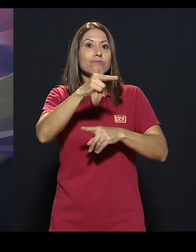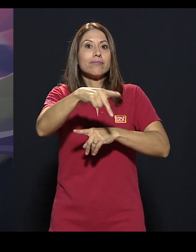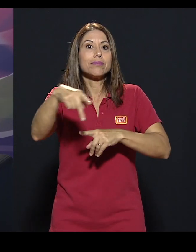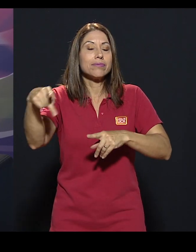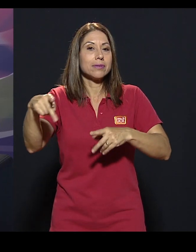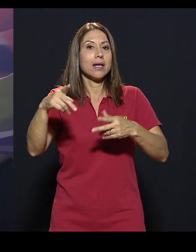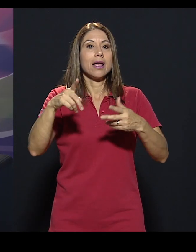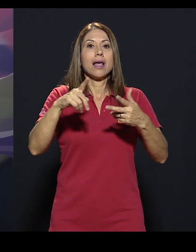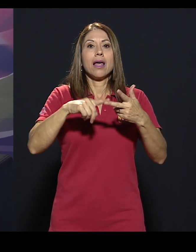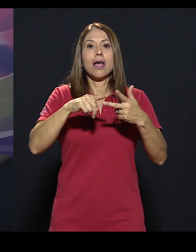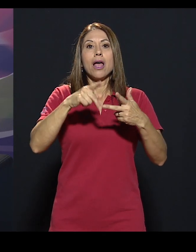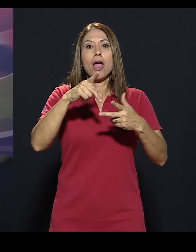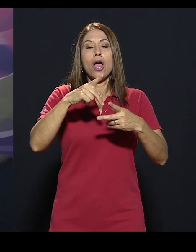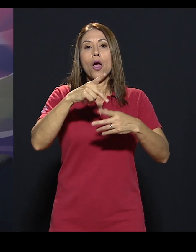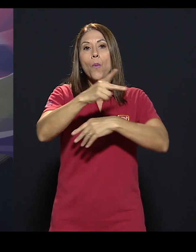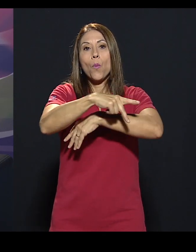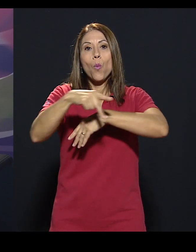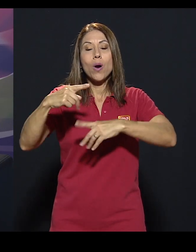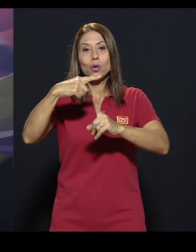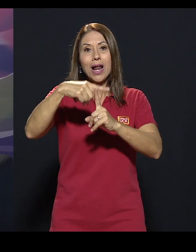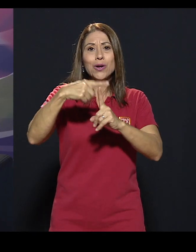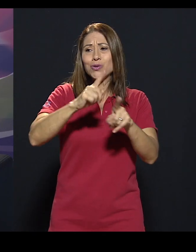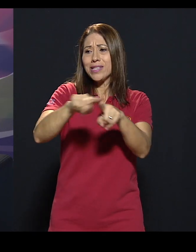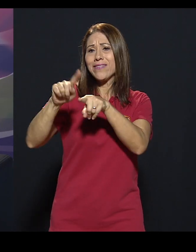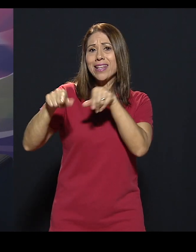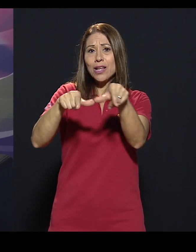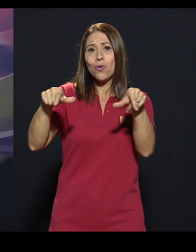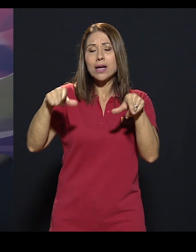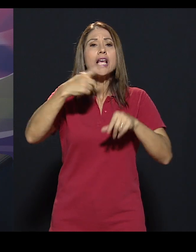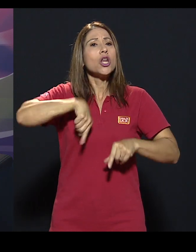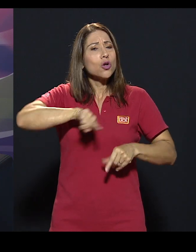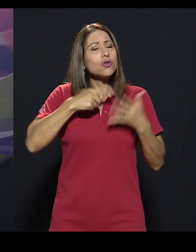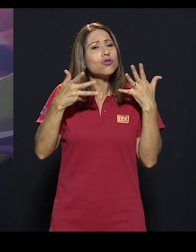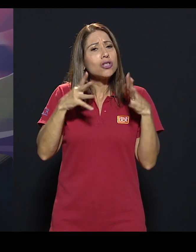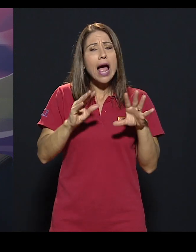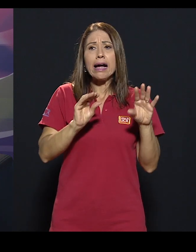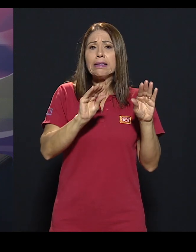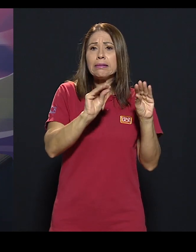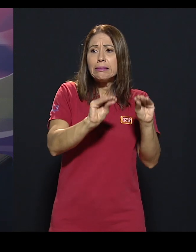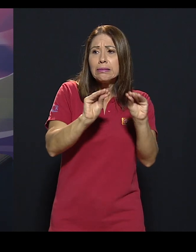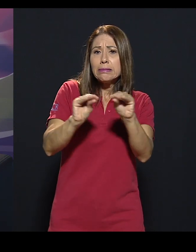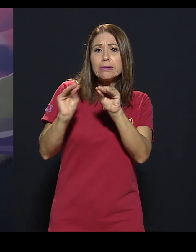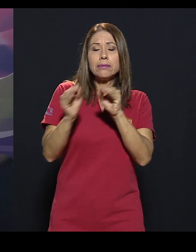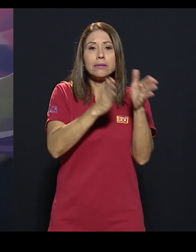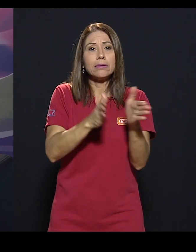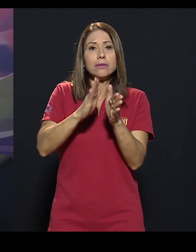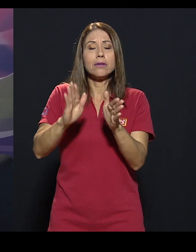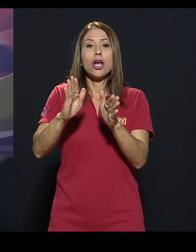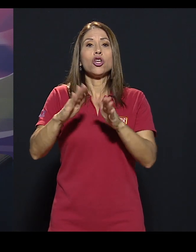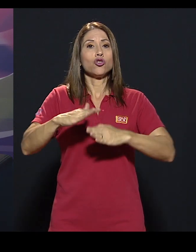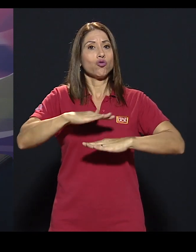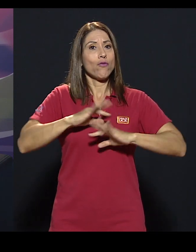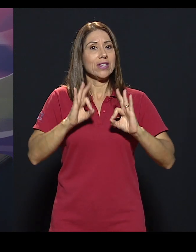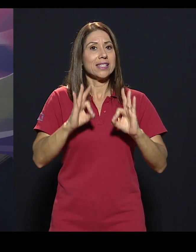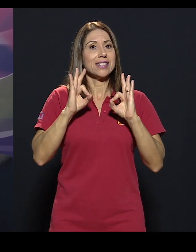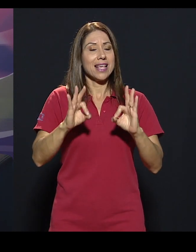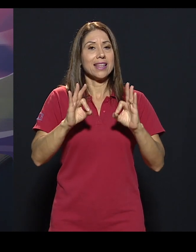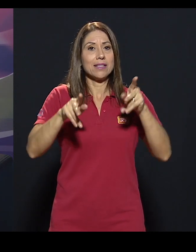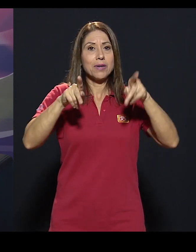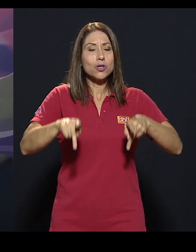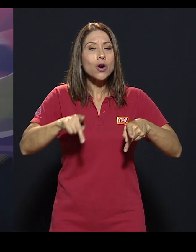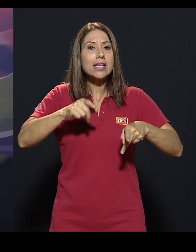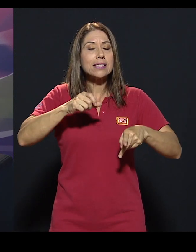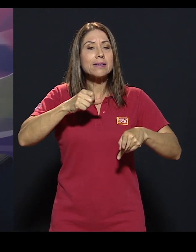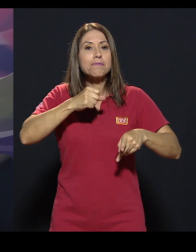referencia, ¿verdad? Porque sí hemos formado suficientes geriatras y está en formación todavía más, 60 más. Tenemos